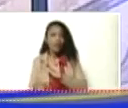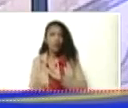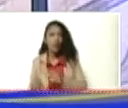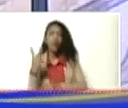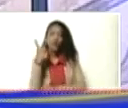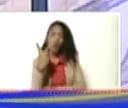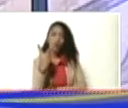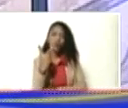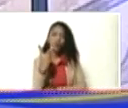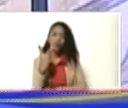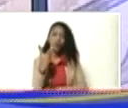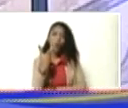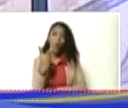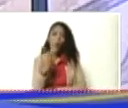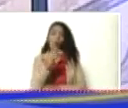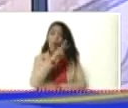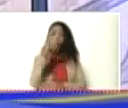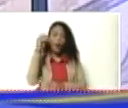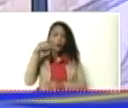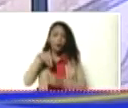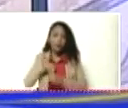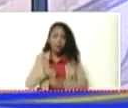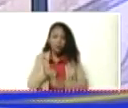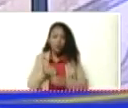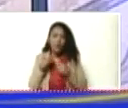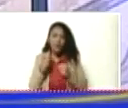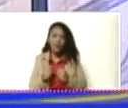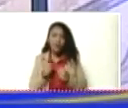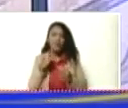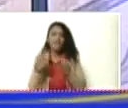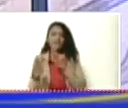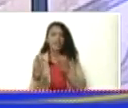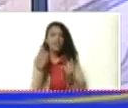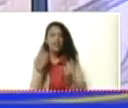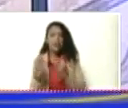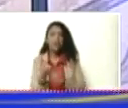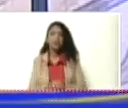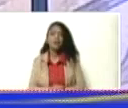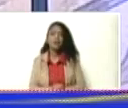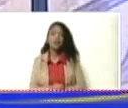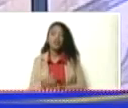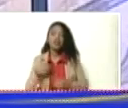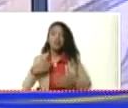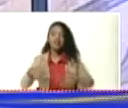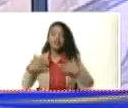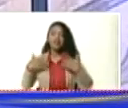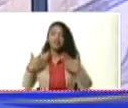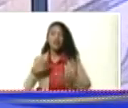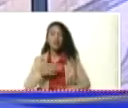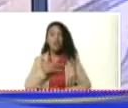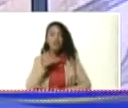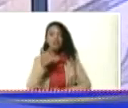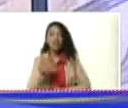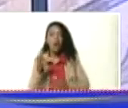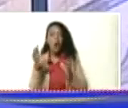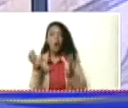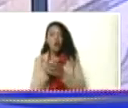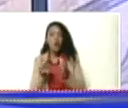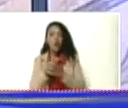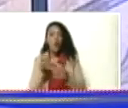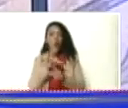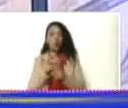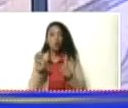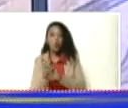con cuarentena radical y con flexibilización. Así que Me alegra mucho poder anunciar que el sector cultura